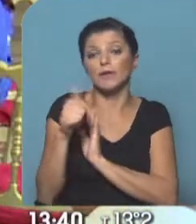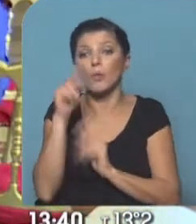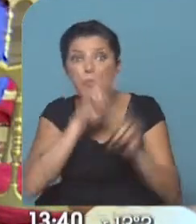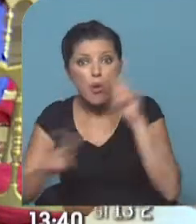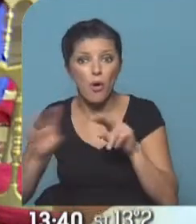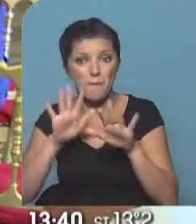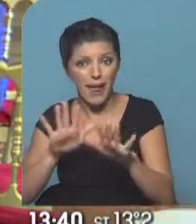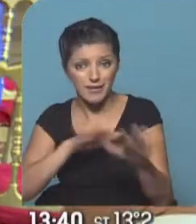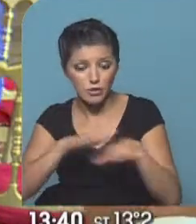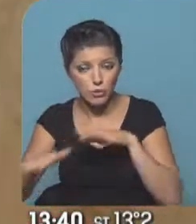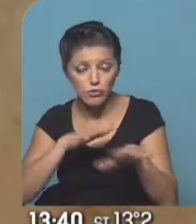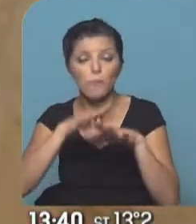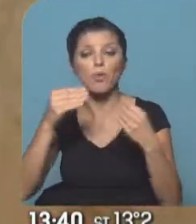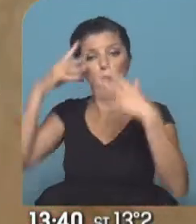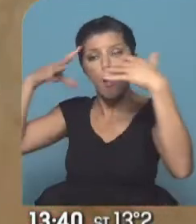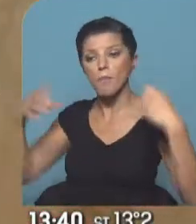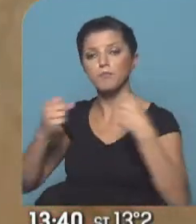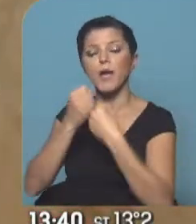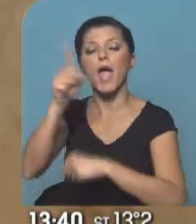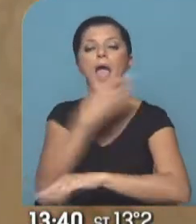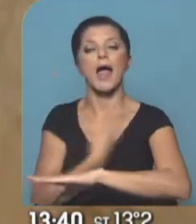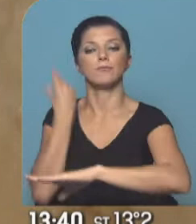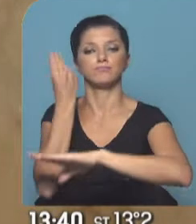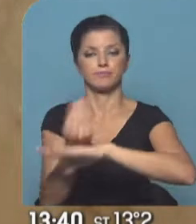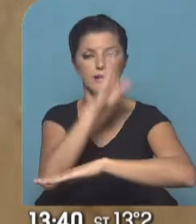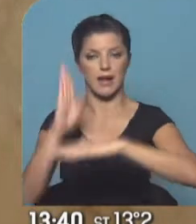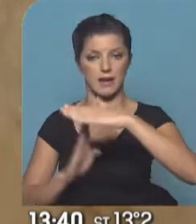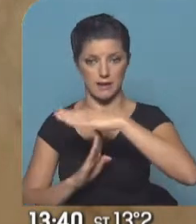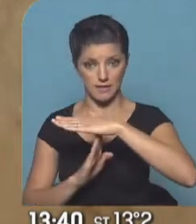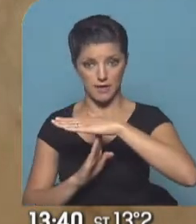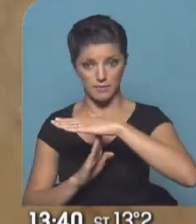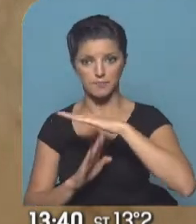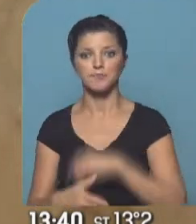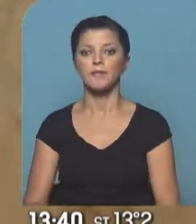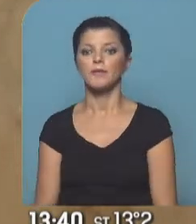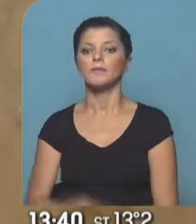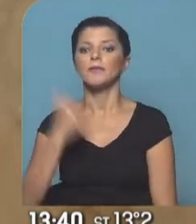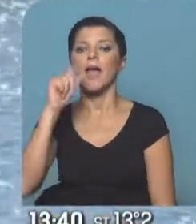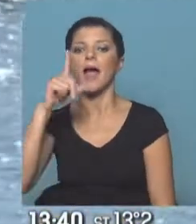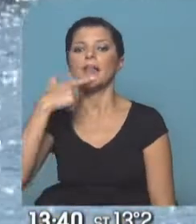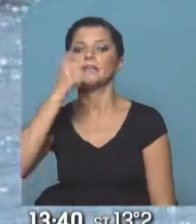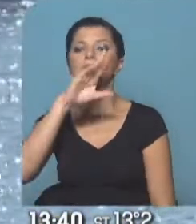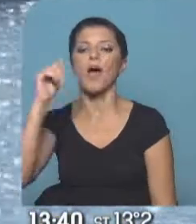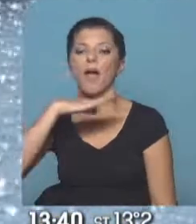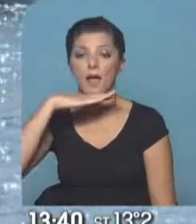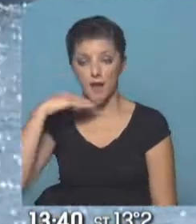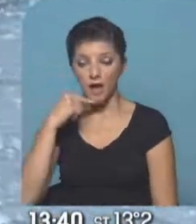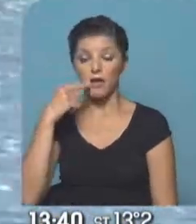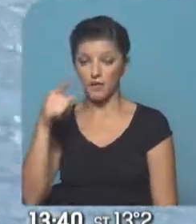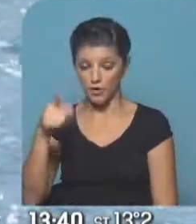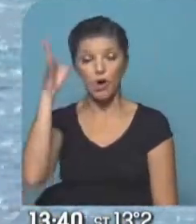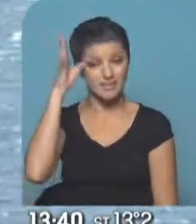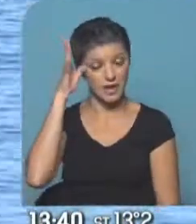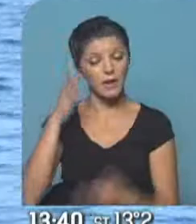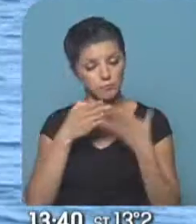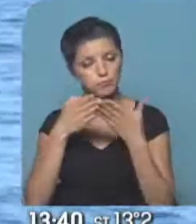situación mediante un acuerdo con el líder del gobierno provisional, Fayez al-Sarraj, quien accedió a permitir que la Marina italiana operara en